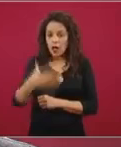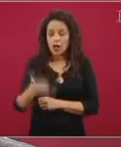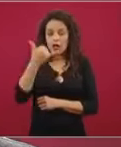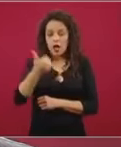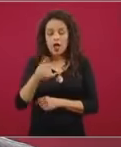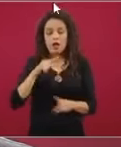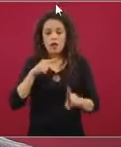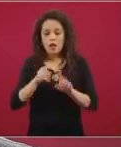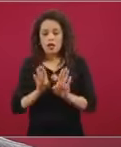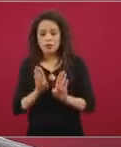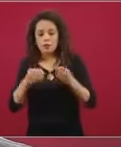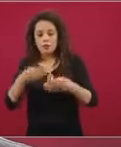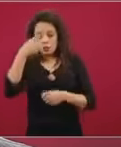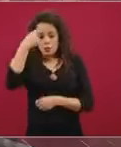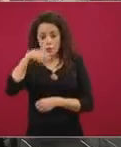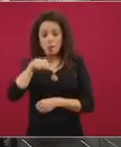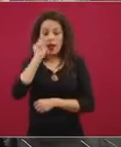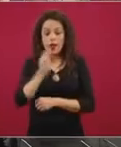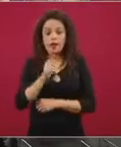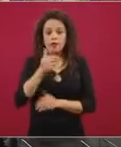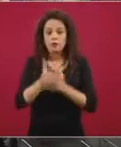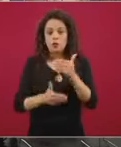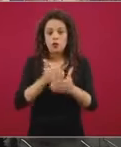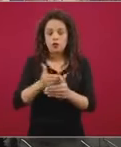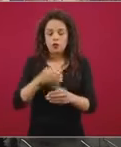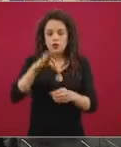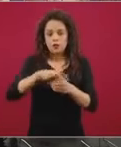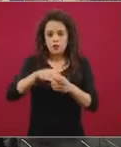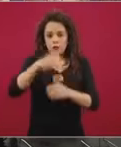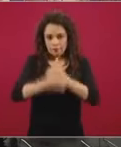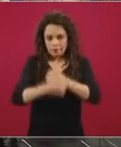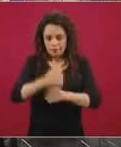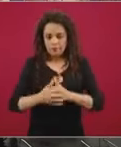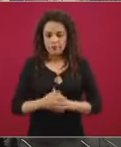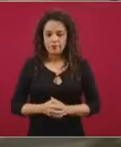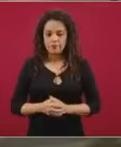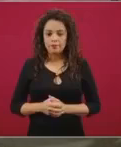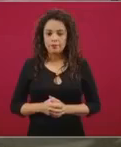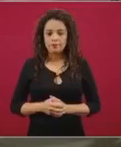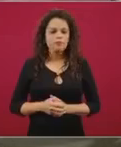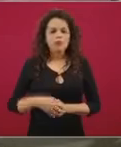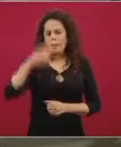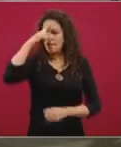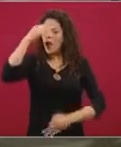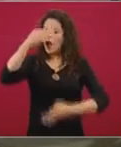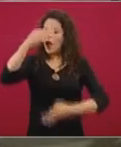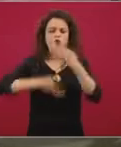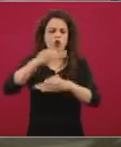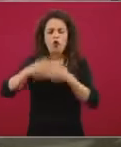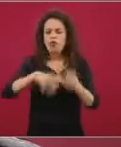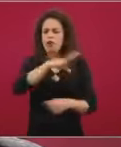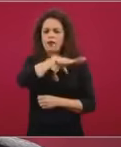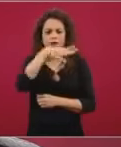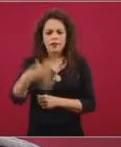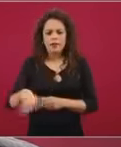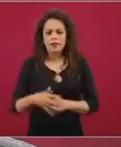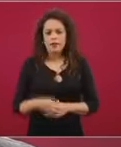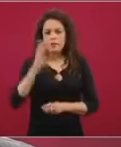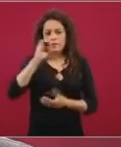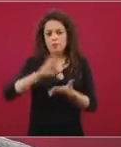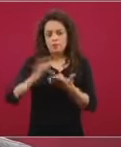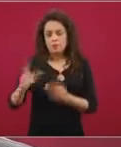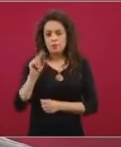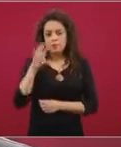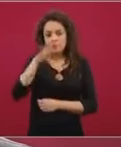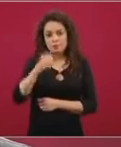específicos para el proceso electoral. Y partido. En general, para todo el proceso. Sí. Muchas gracias. Ya nos dio tiempo